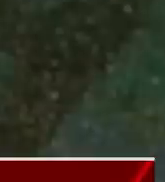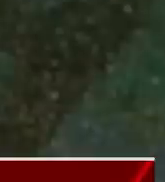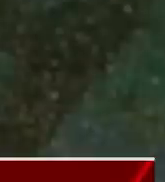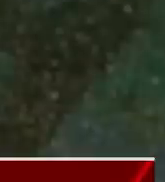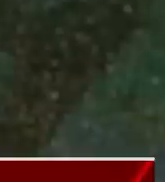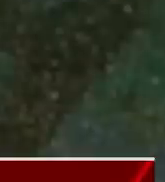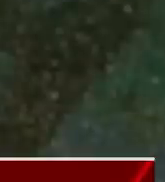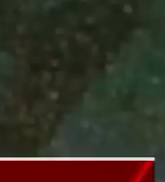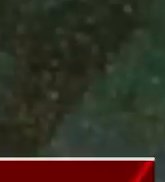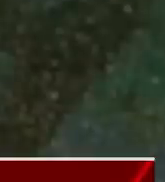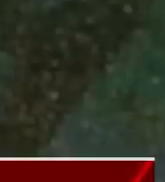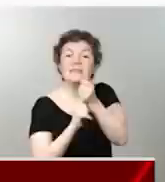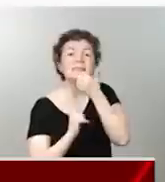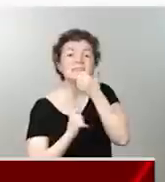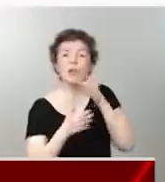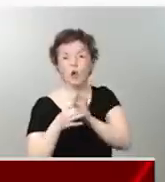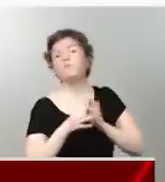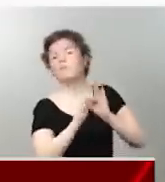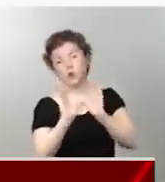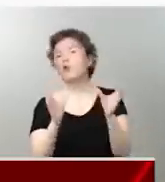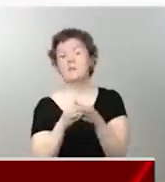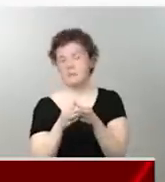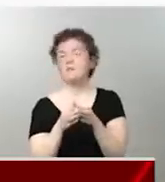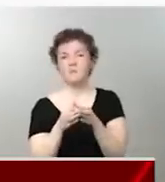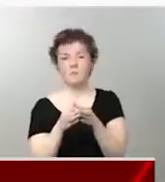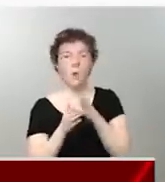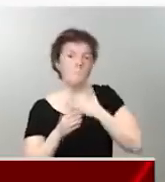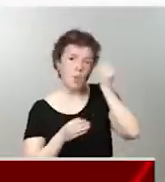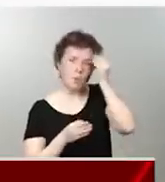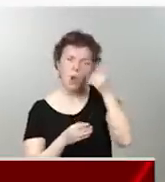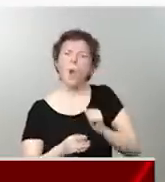lo sé, que se busque por ahí un humorista de cuarta, que va a resultar más creíble que Pedro Sánchez.